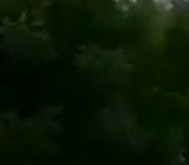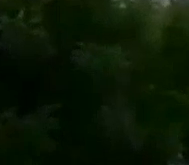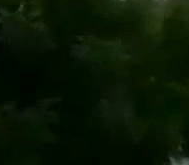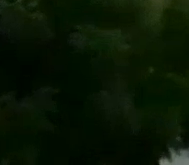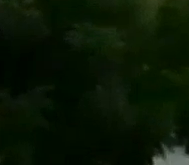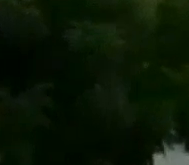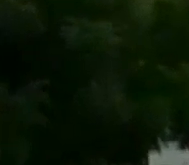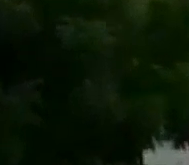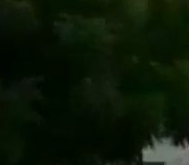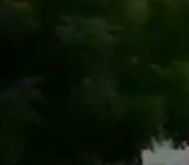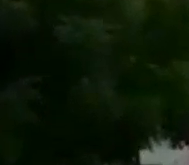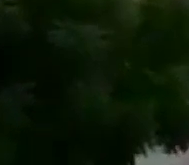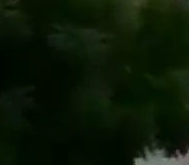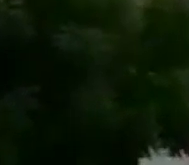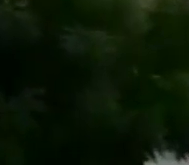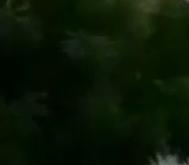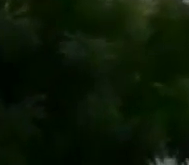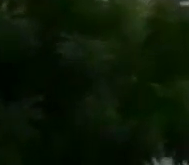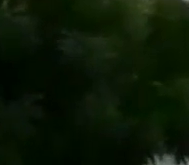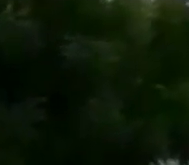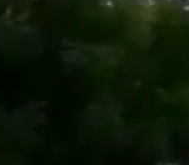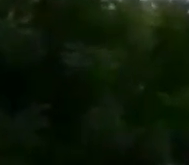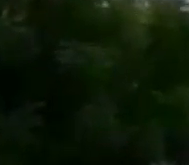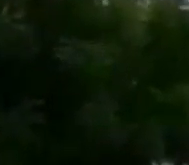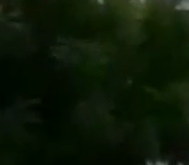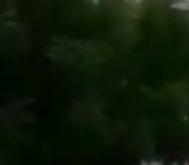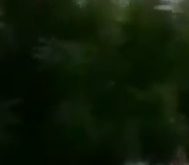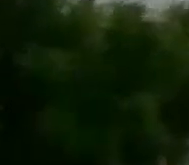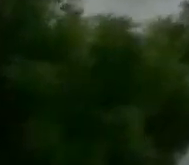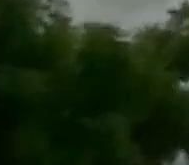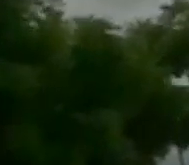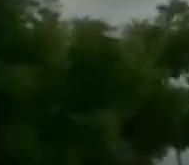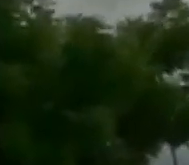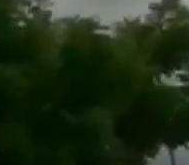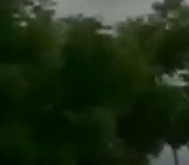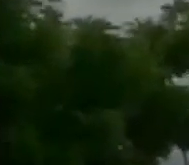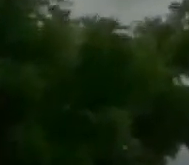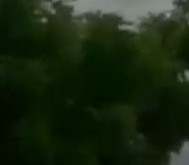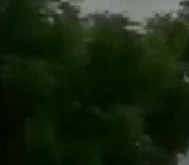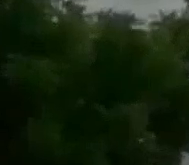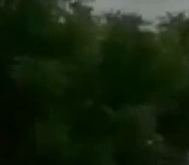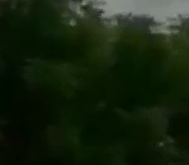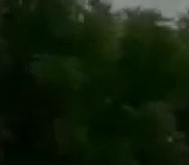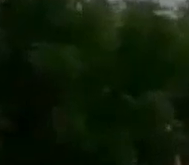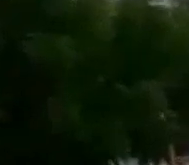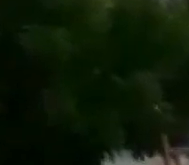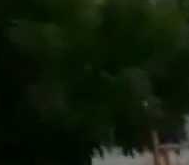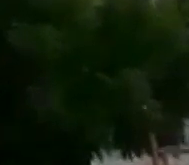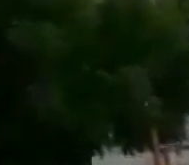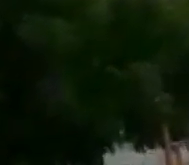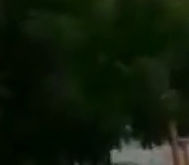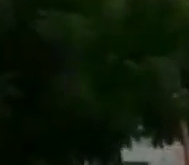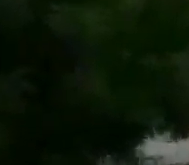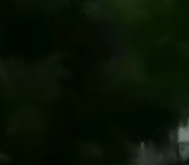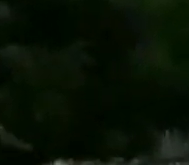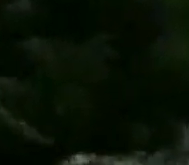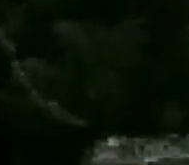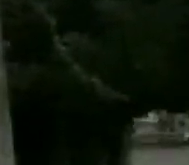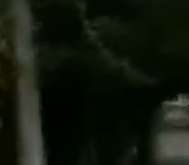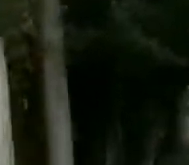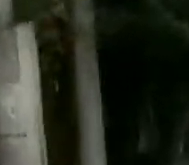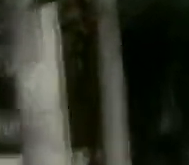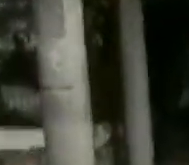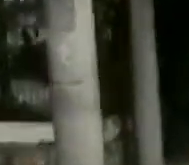15 días. Hace 15 días pasé por aquí y continúa prendida todo el día. En la planilla sí